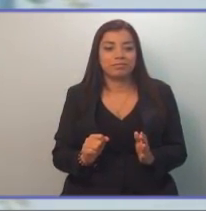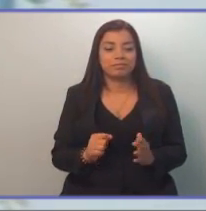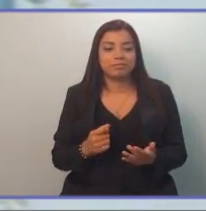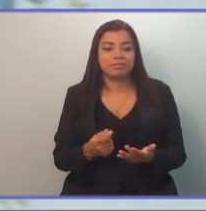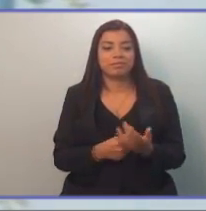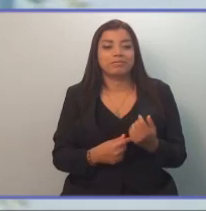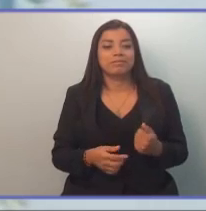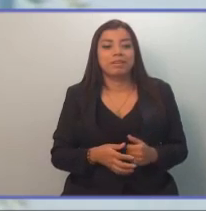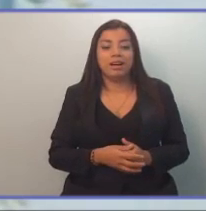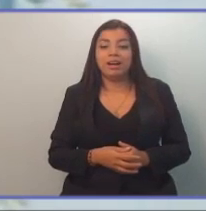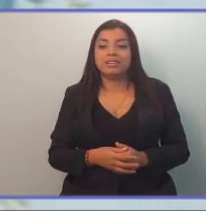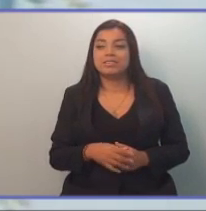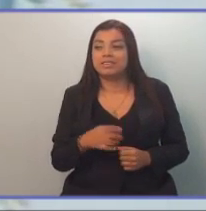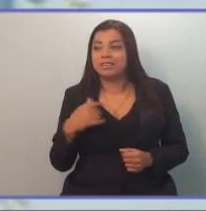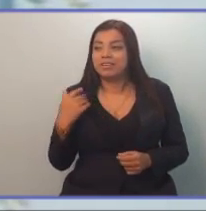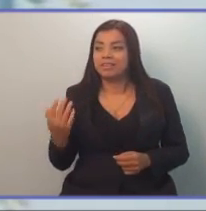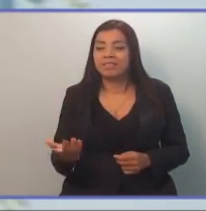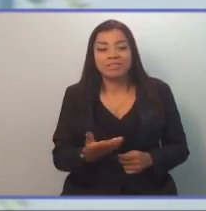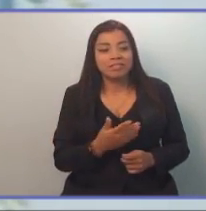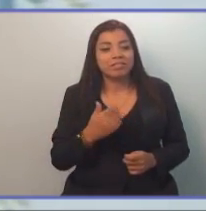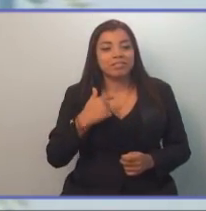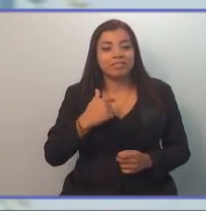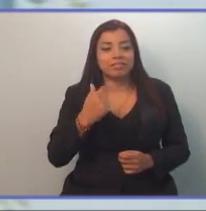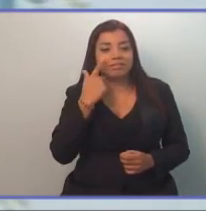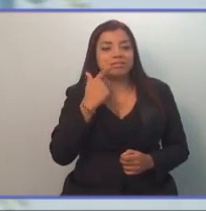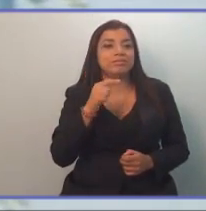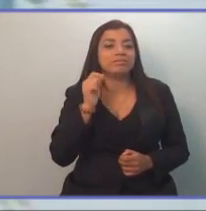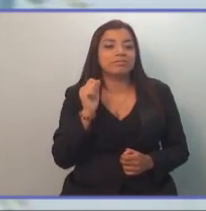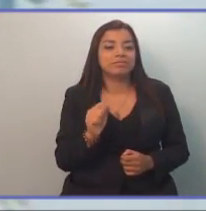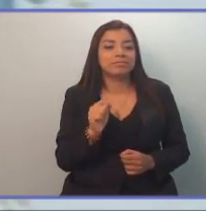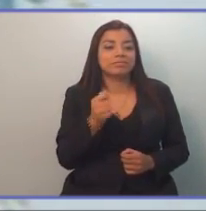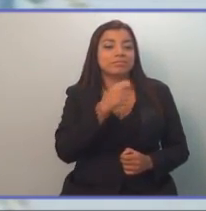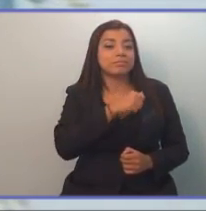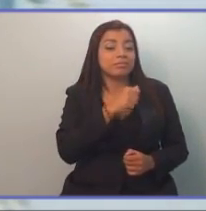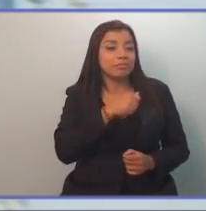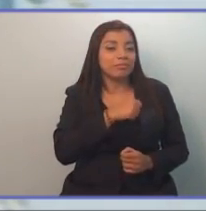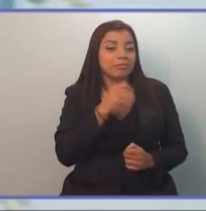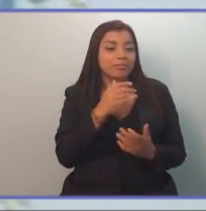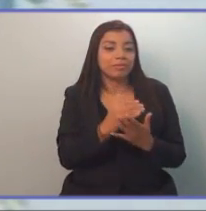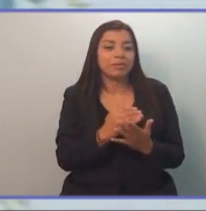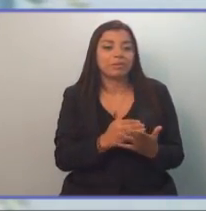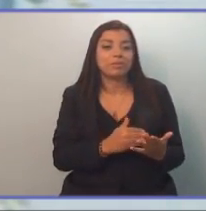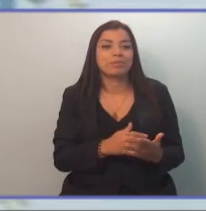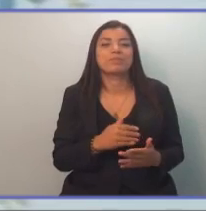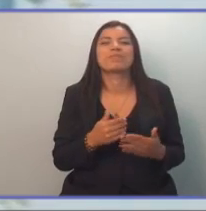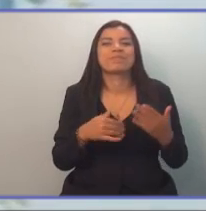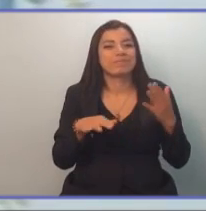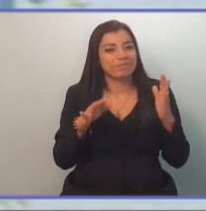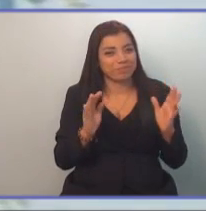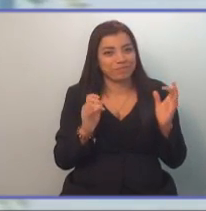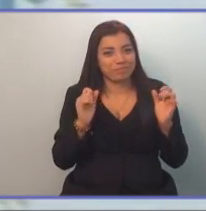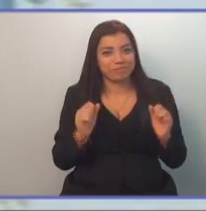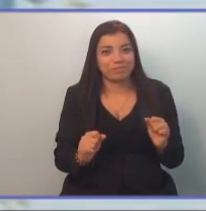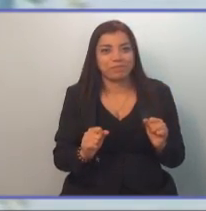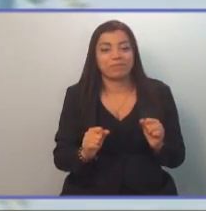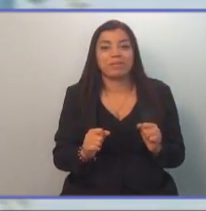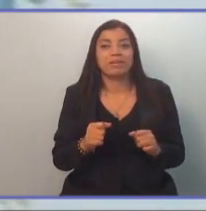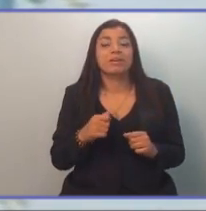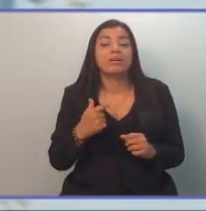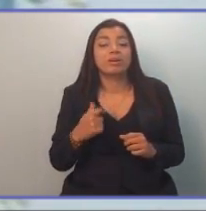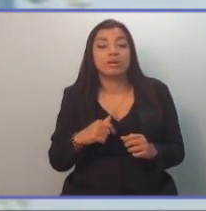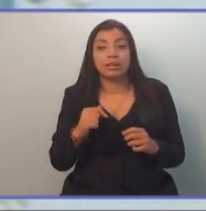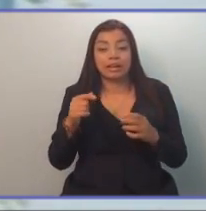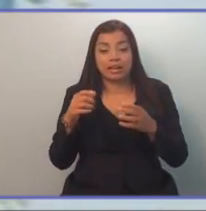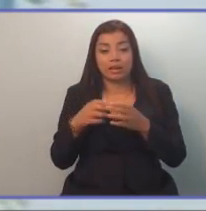supuesto, aprobada por ustedes de trasladarle esa competencia temporalmente ha dado sus resultados, porque se ha mejorado el trabajo en la